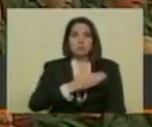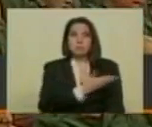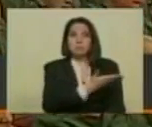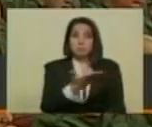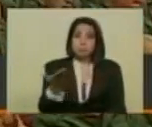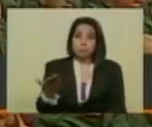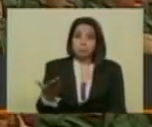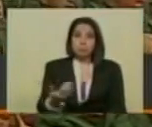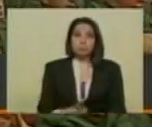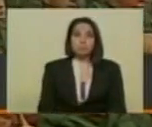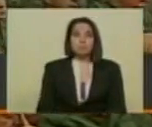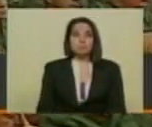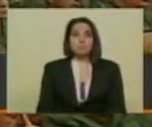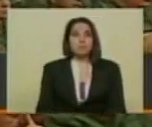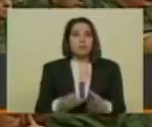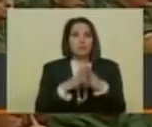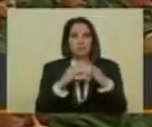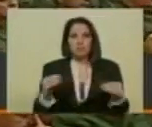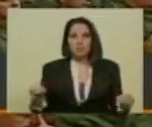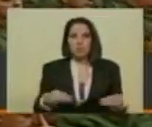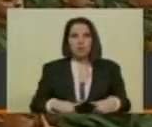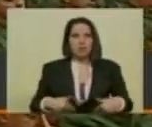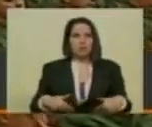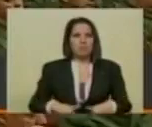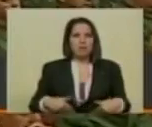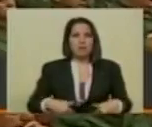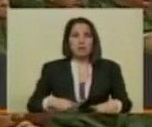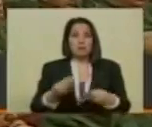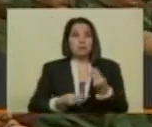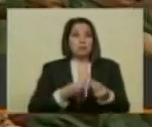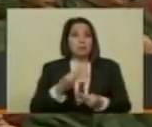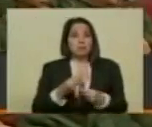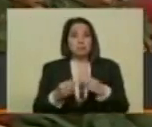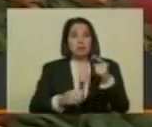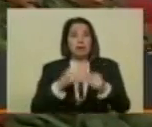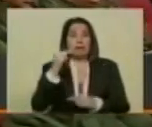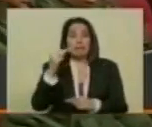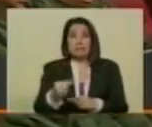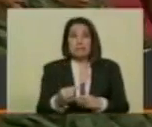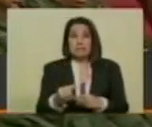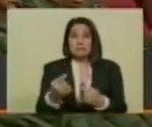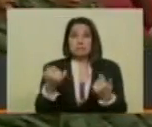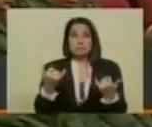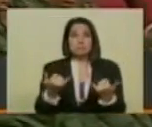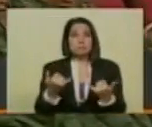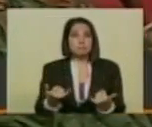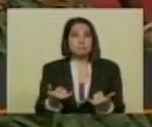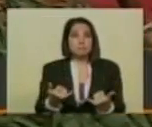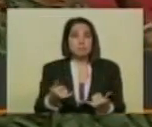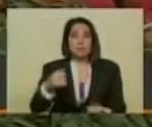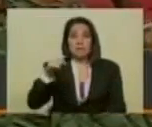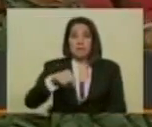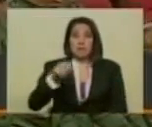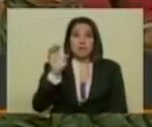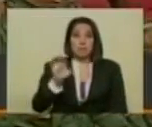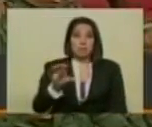Nacional Bolivariana, todo el esfuerzo que he hecho, más allá de los límites, para que en el país prive el